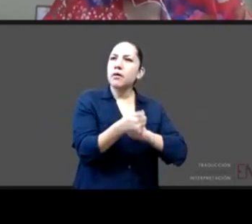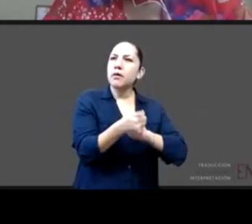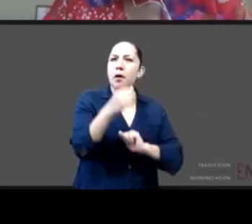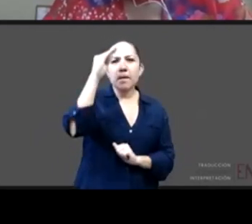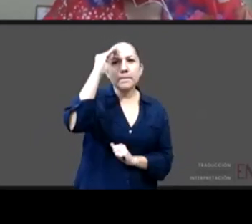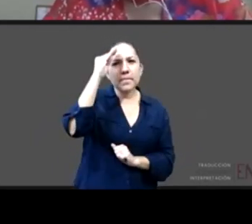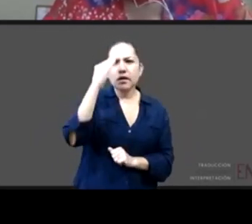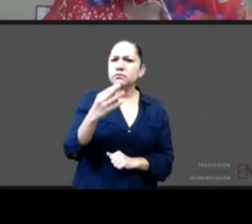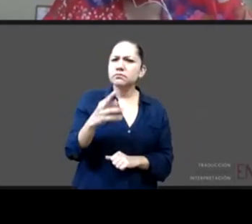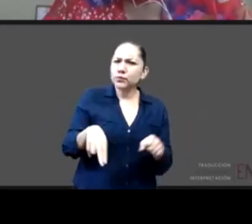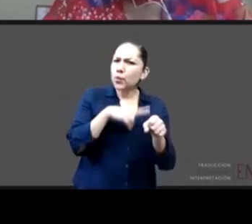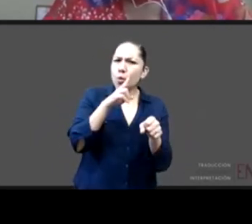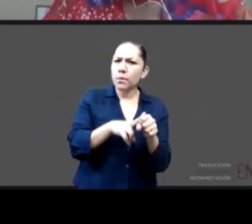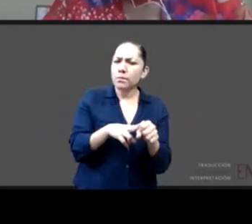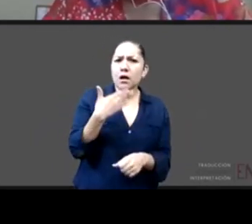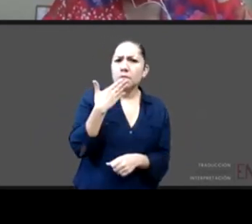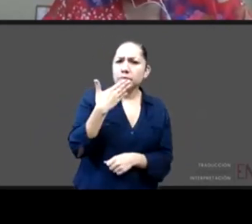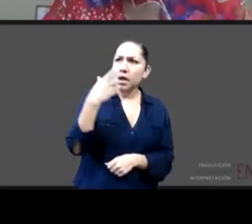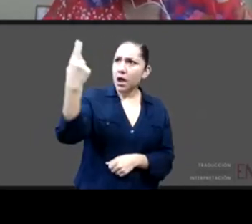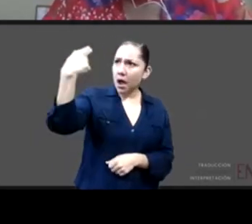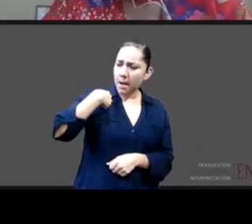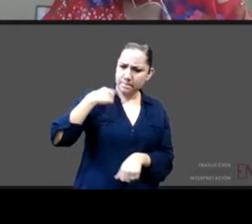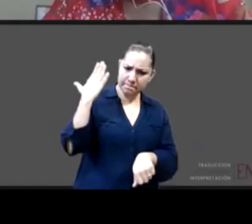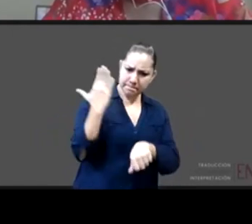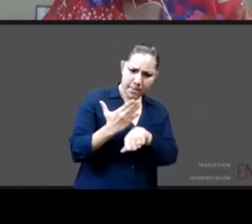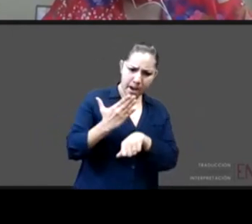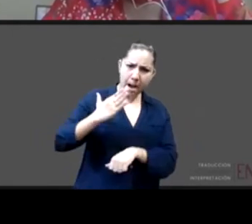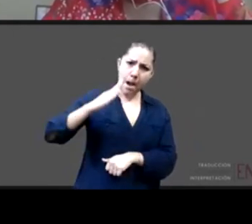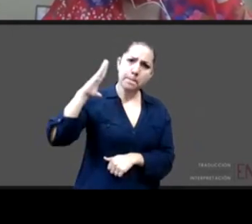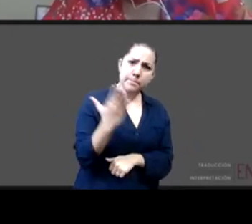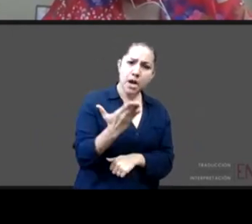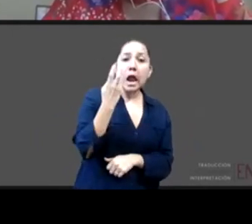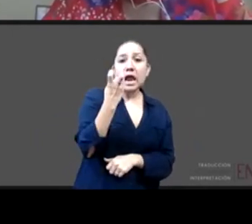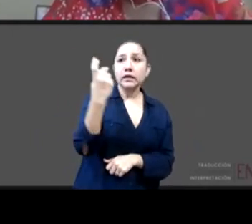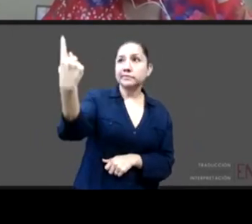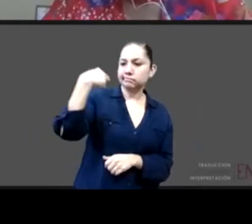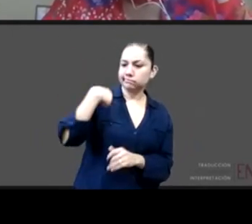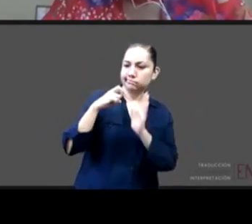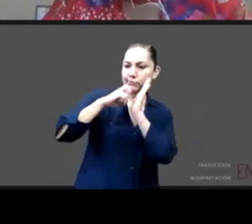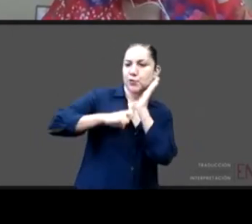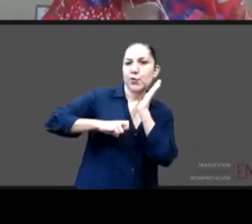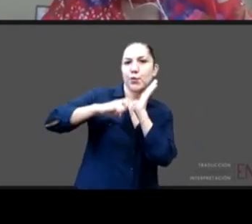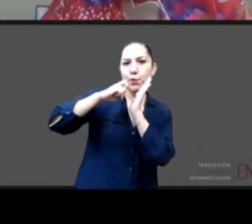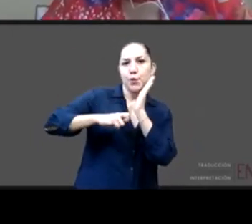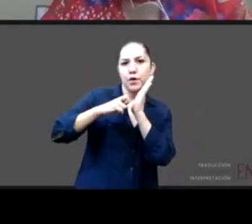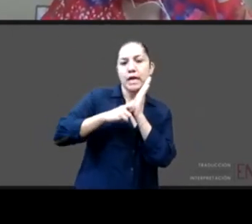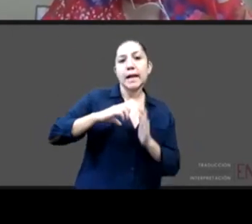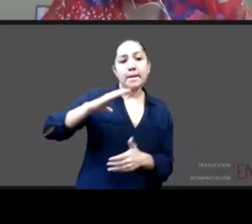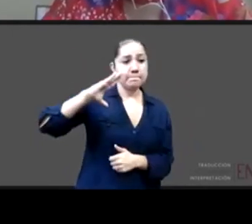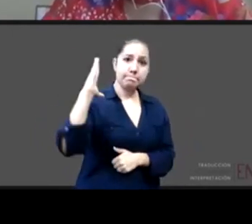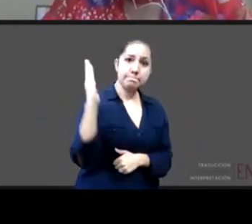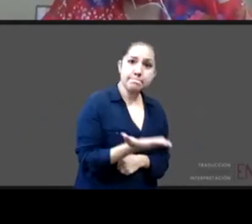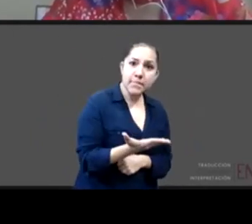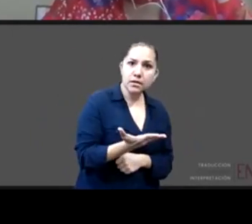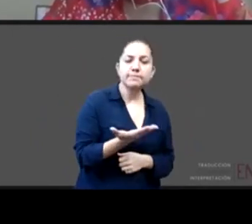también una forma de disciplina positiva para los niños y las niñas. Y bien